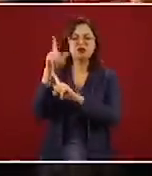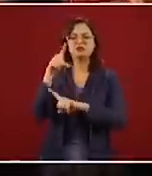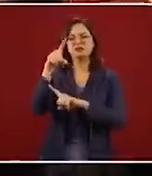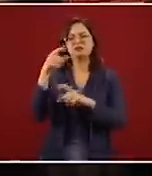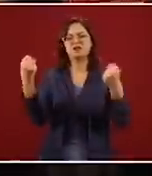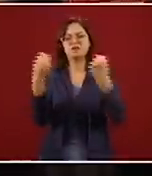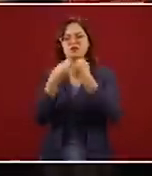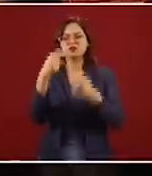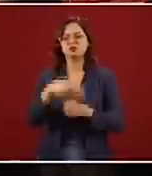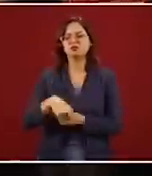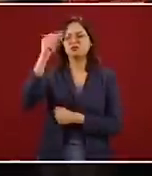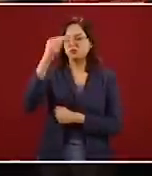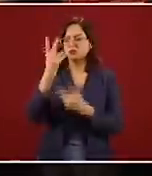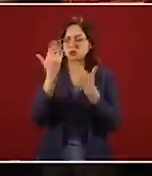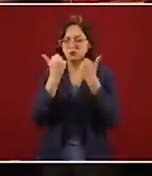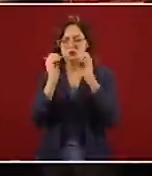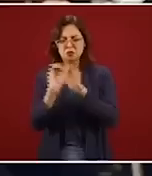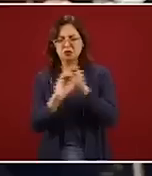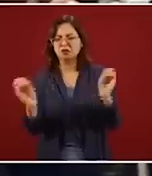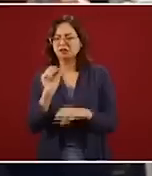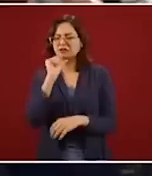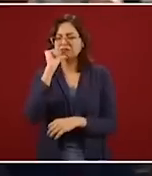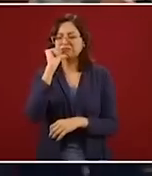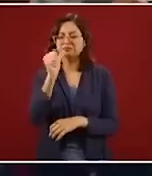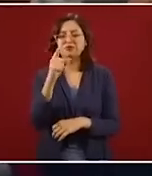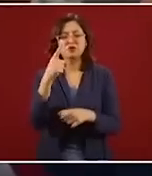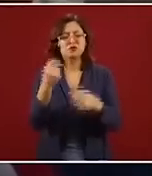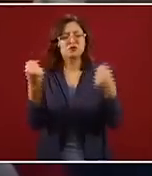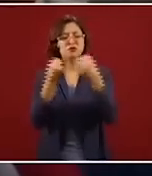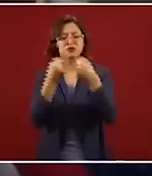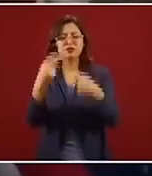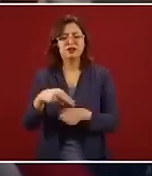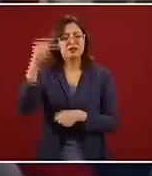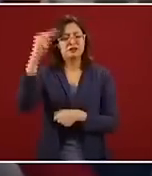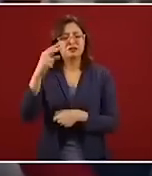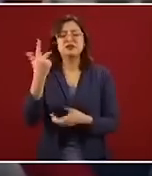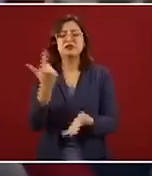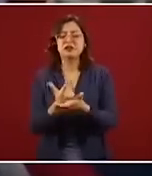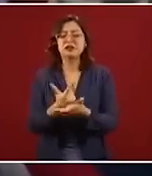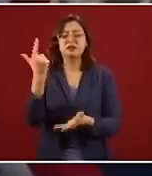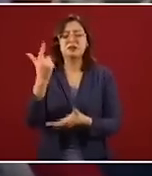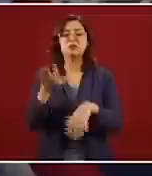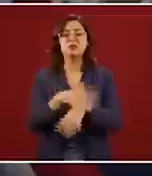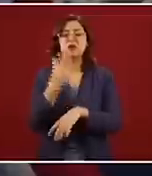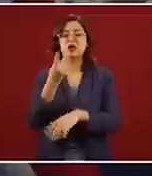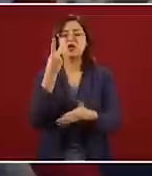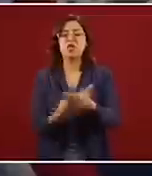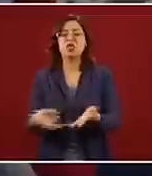ambulancia alguna de las que repartieron. En la frontera norte hay un grave problema de doble flujo poblacional por la migración